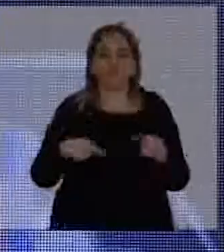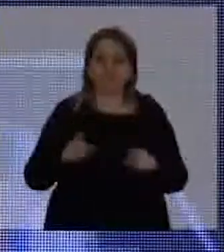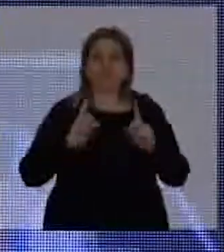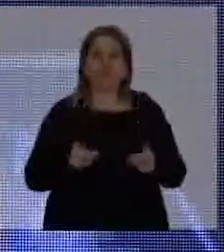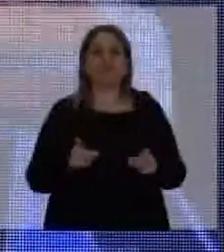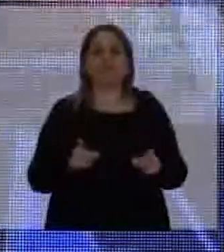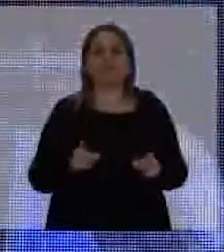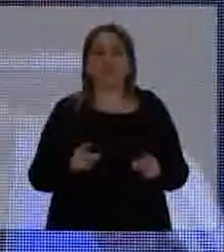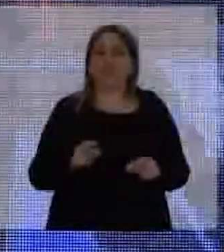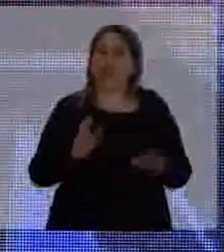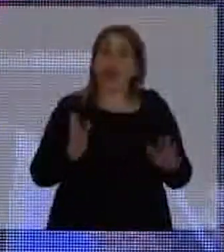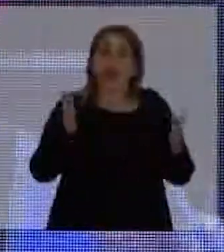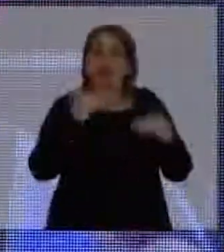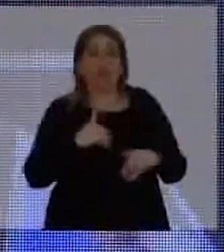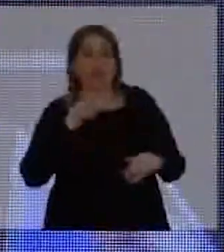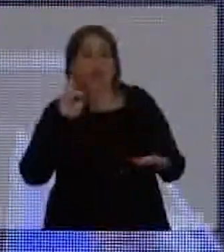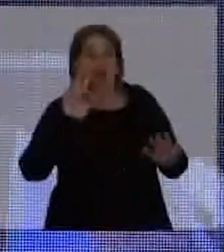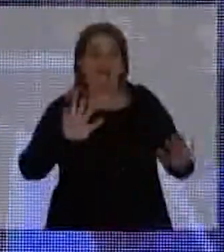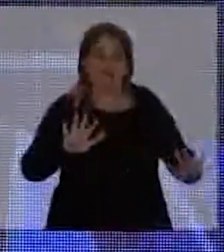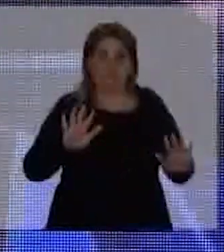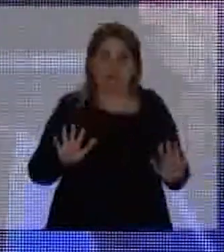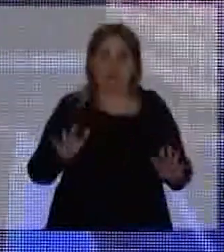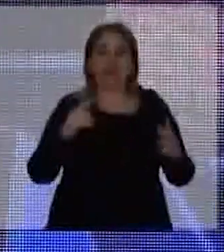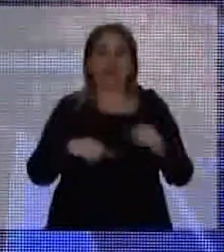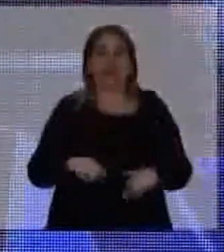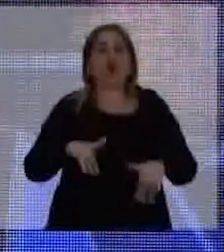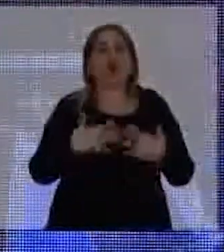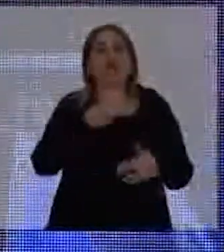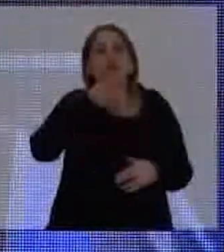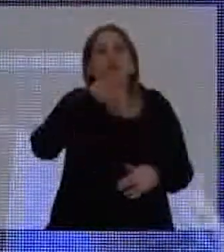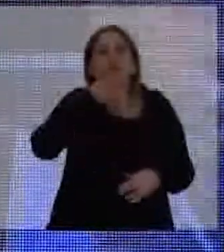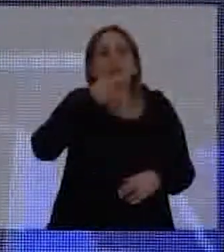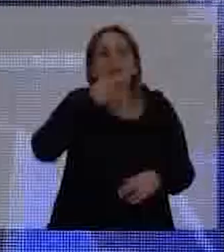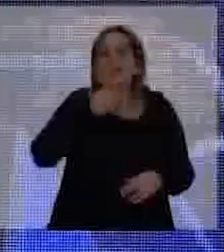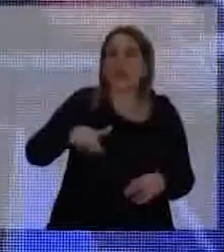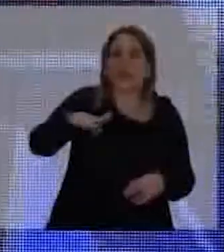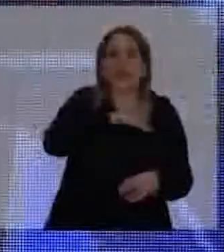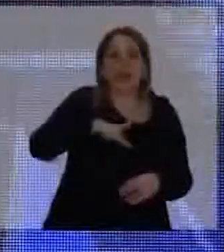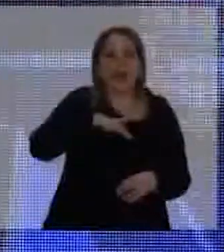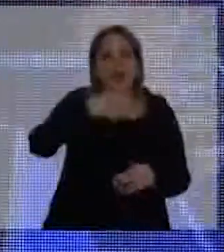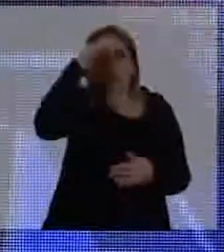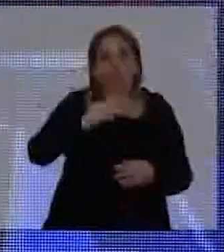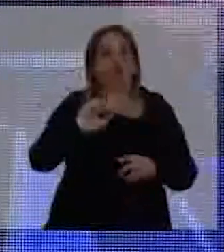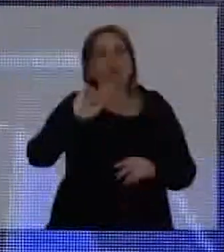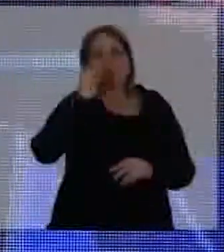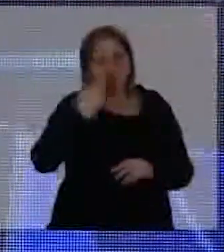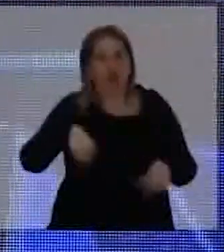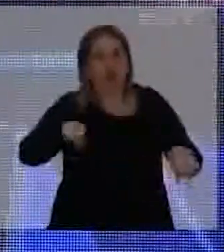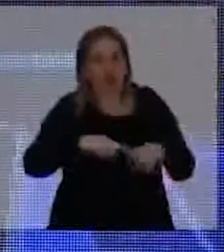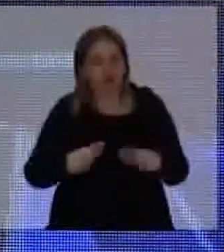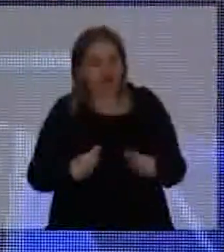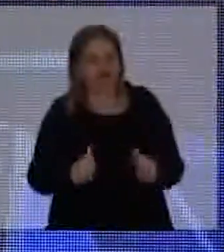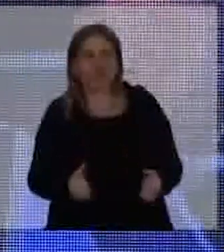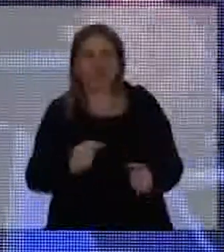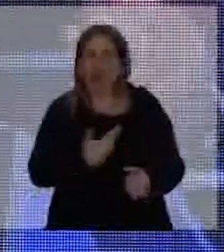pero también hay un intangible que no es menor, que yo le puedo asegurar que cualquier policía en cada barrio del país hoy siente que hay un